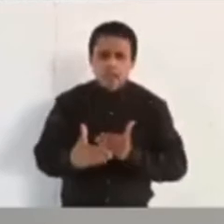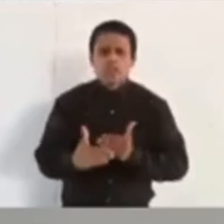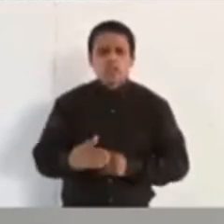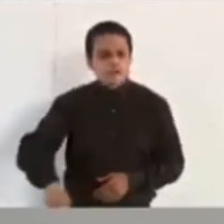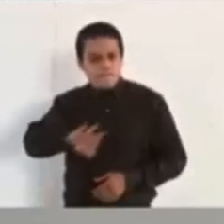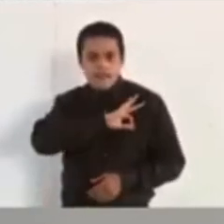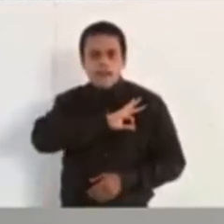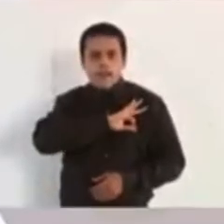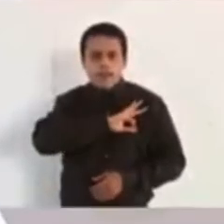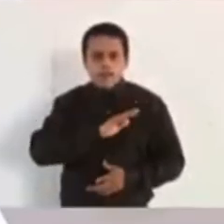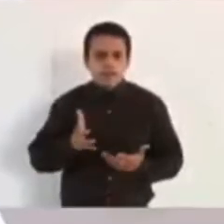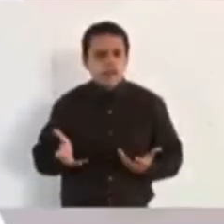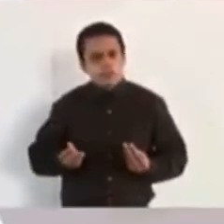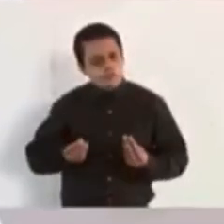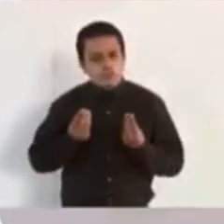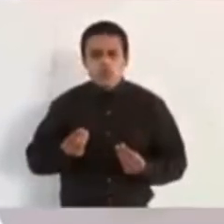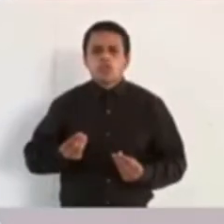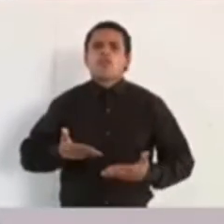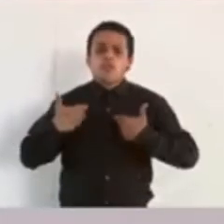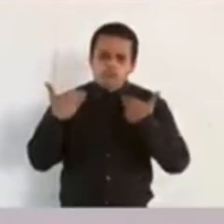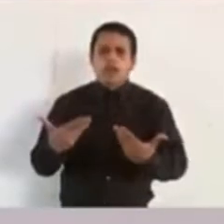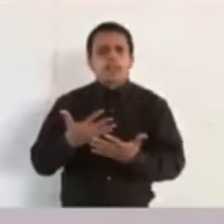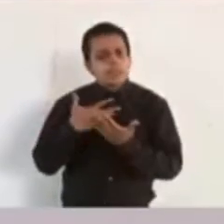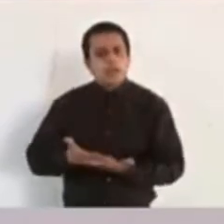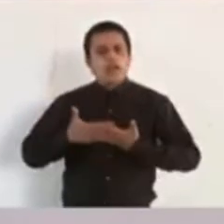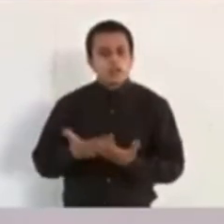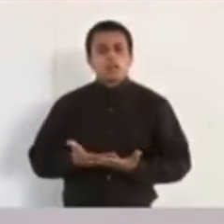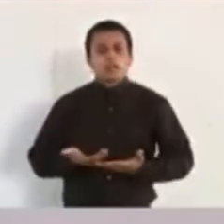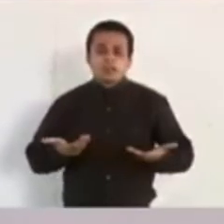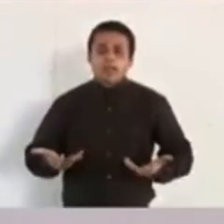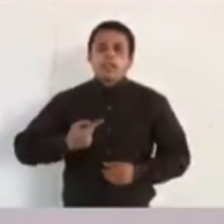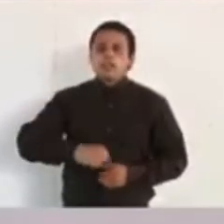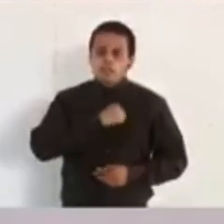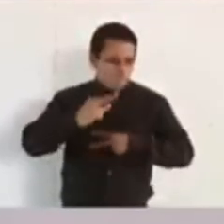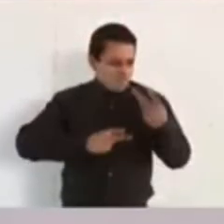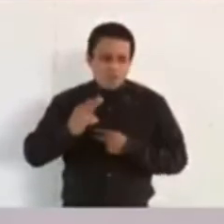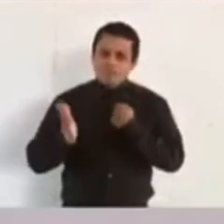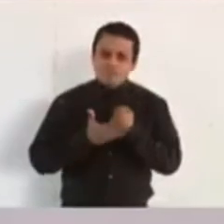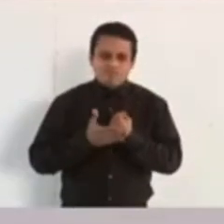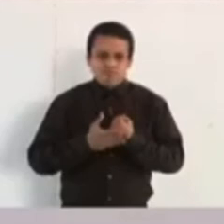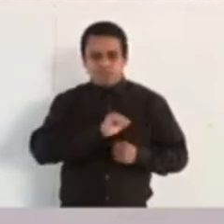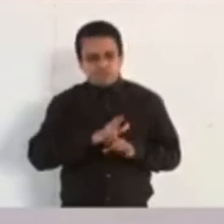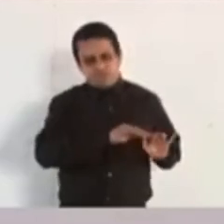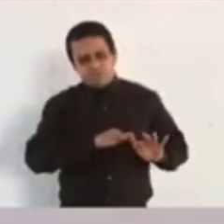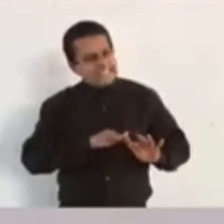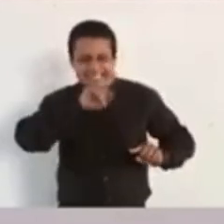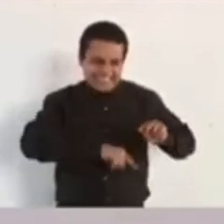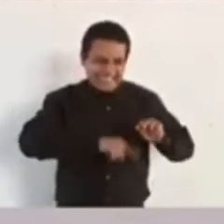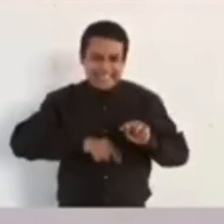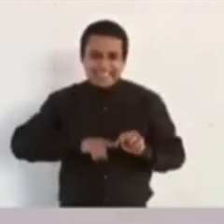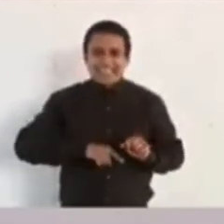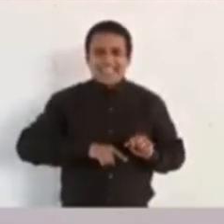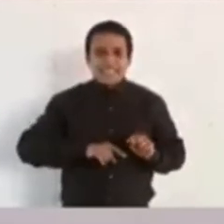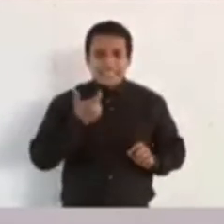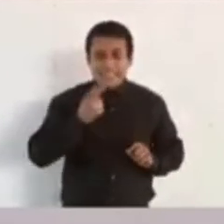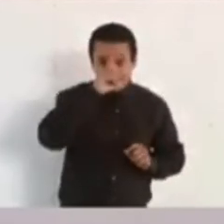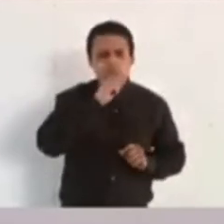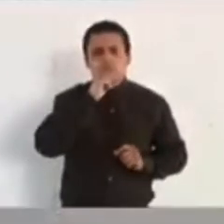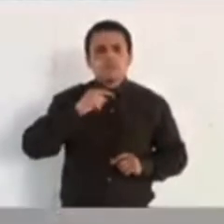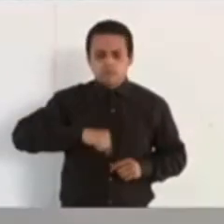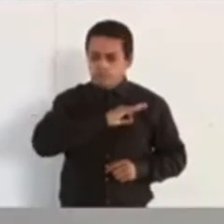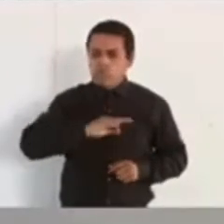mucha fe, con mucha esperanza de que vamos a salir de esta crisis sanitaria y de esta crisis